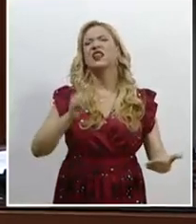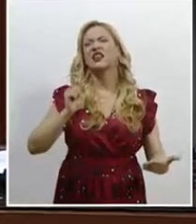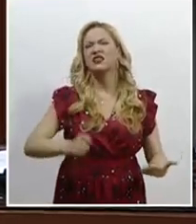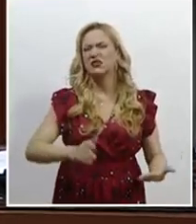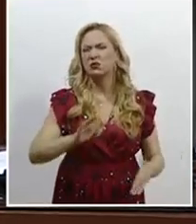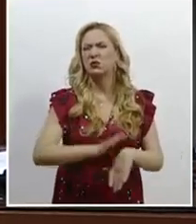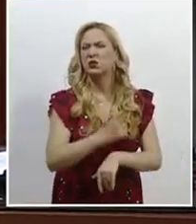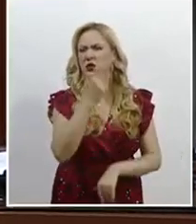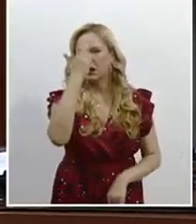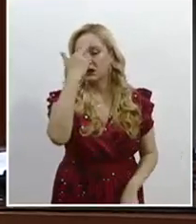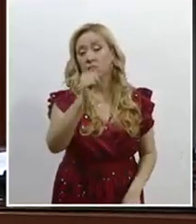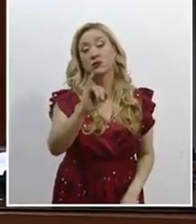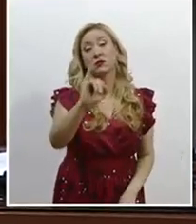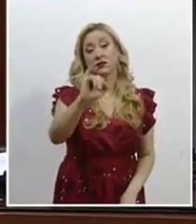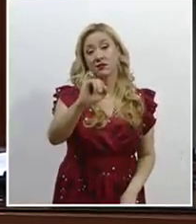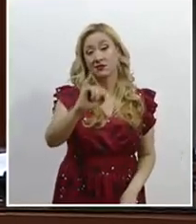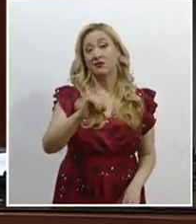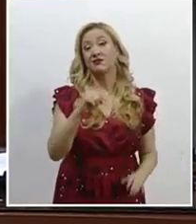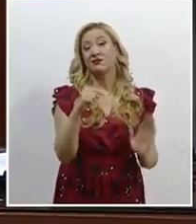que trascienden